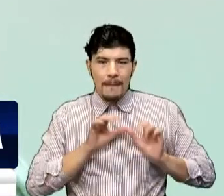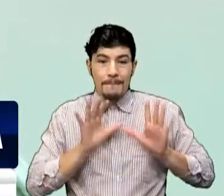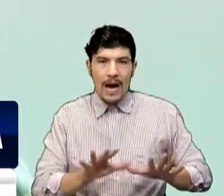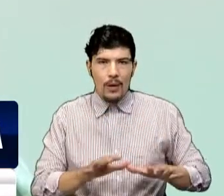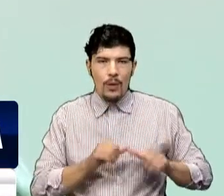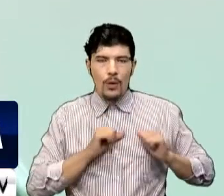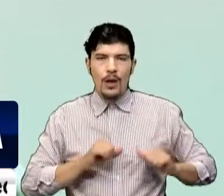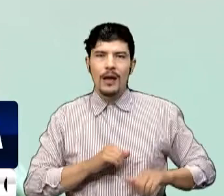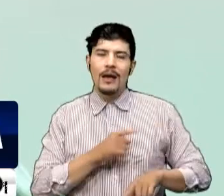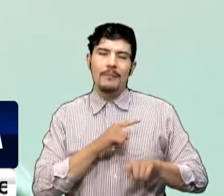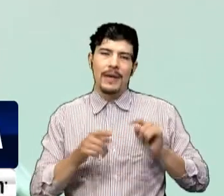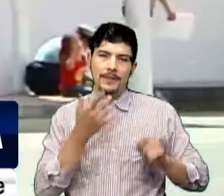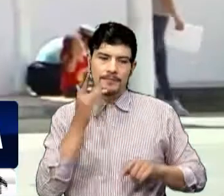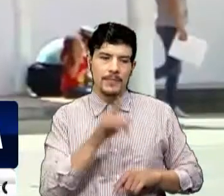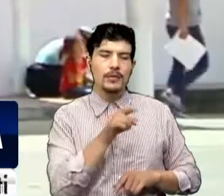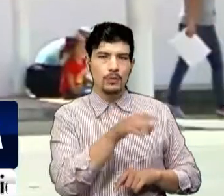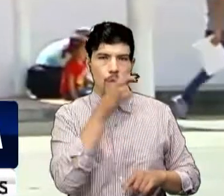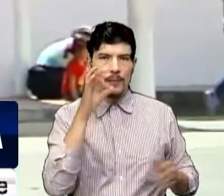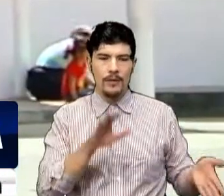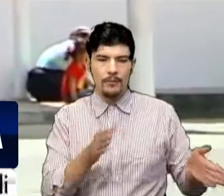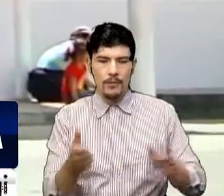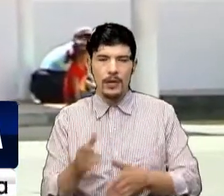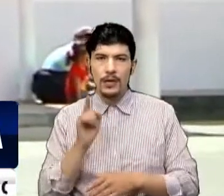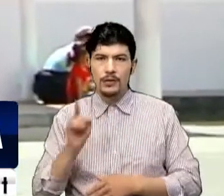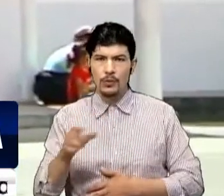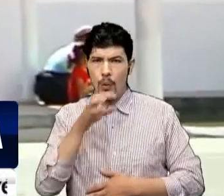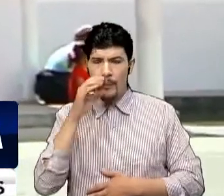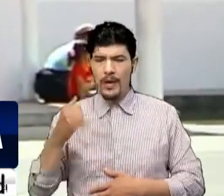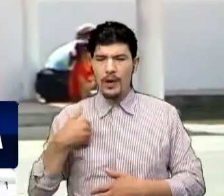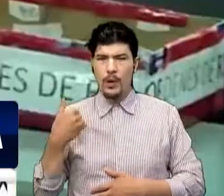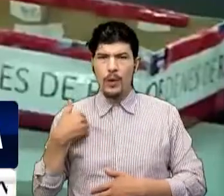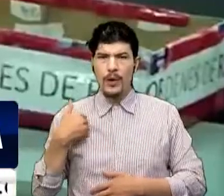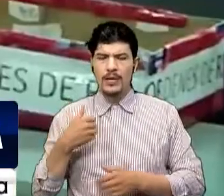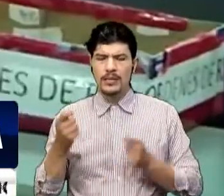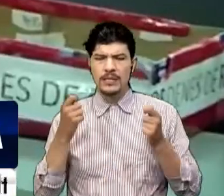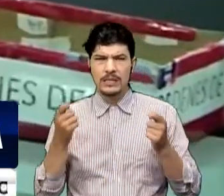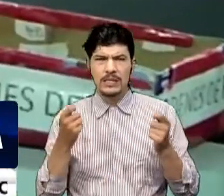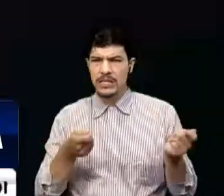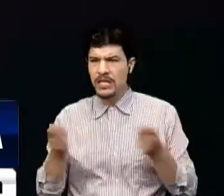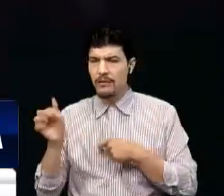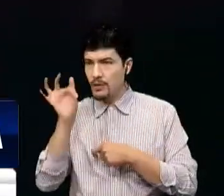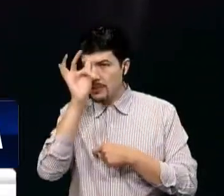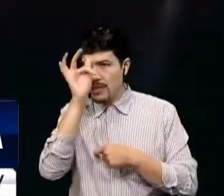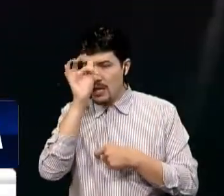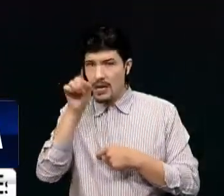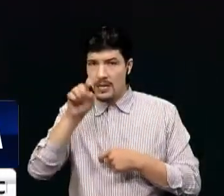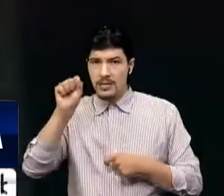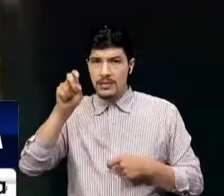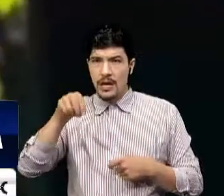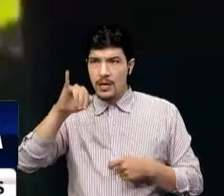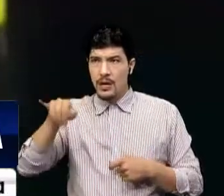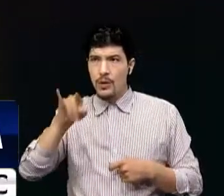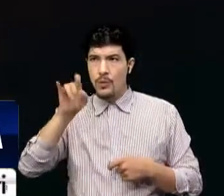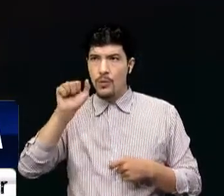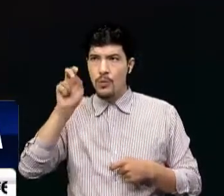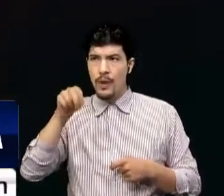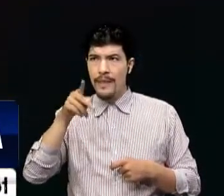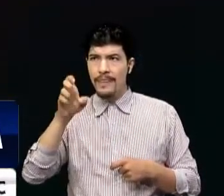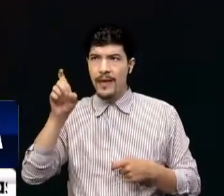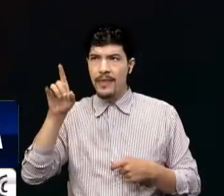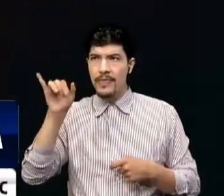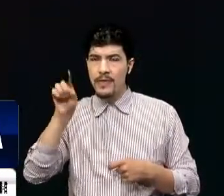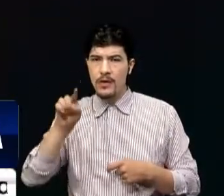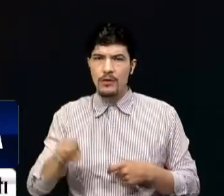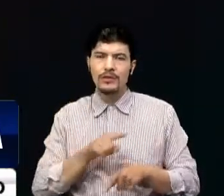paro, pero desafortunadamente fallece. El joven herido fue llevado hasta el Hospital San Juan de Dios de Pamplona, pero debido a la gravedad de sus